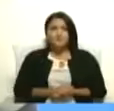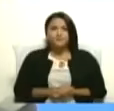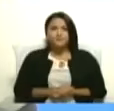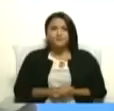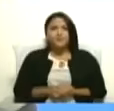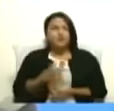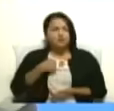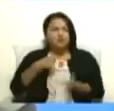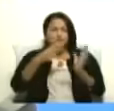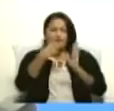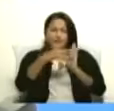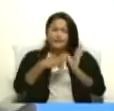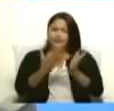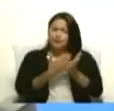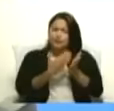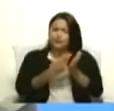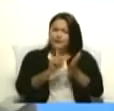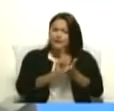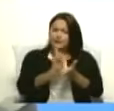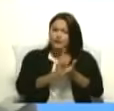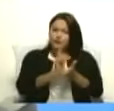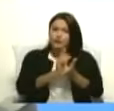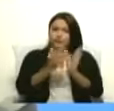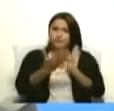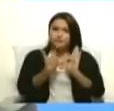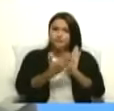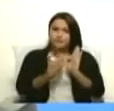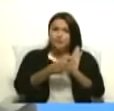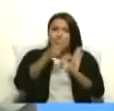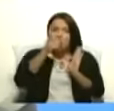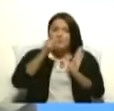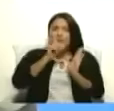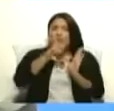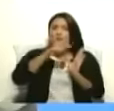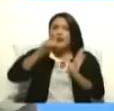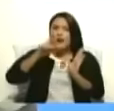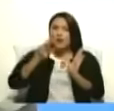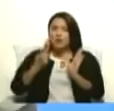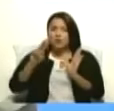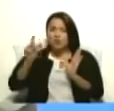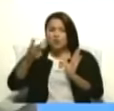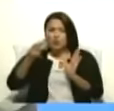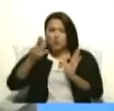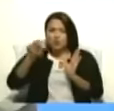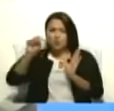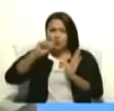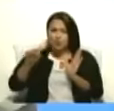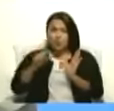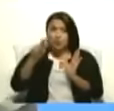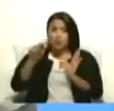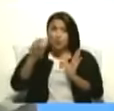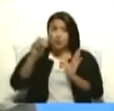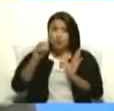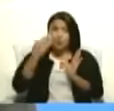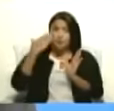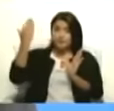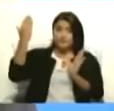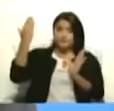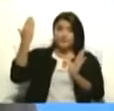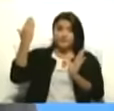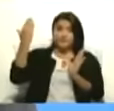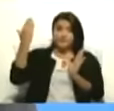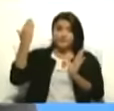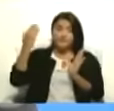a leer nuevamente este libro de Augusto Mijares lo afirmativo venezolano Y en este libro